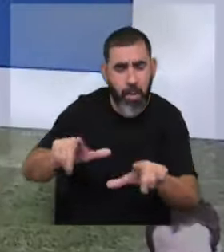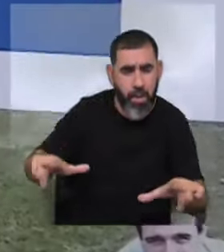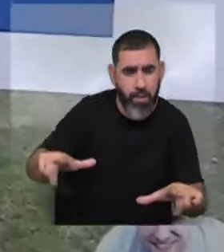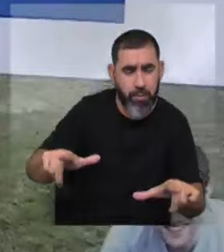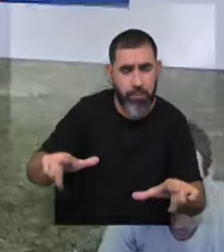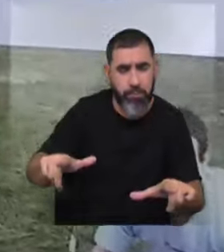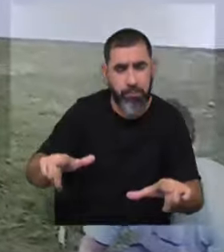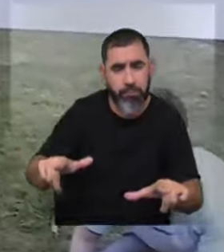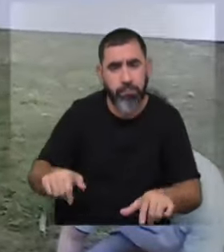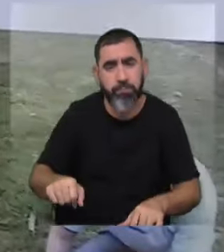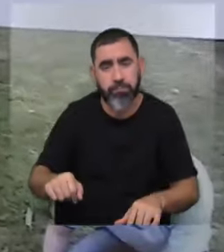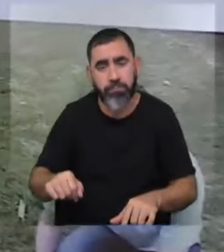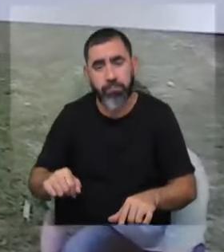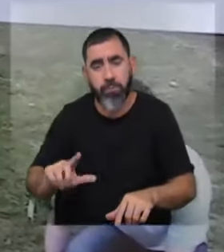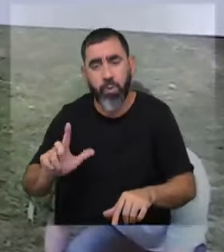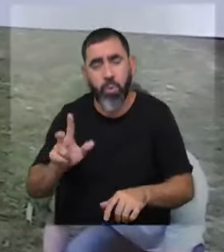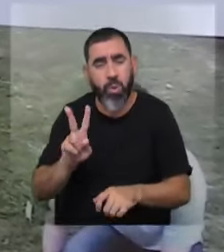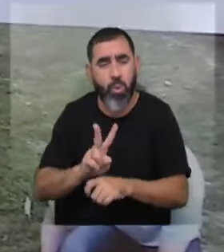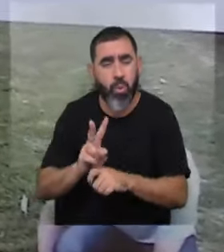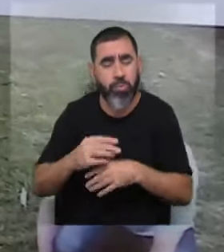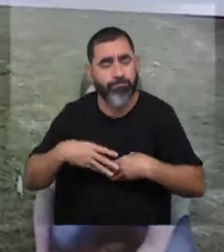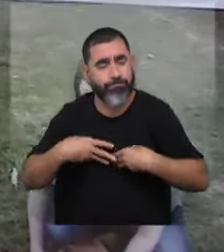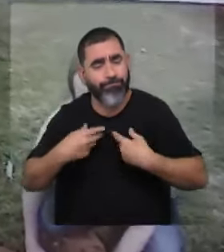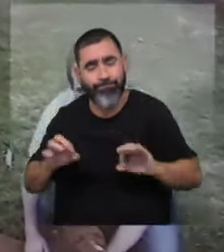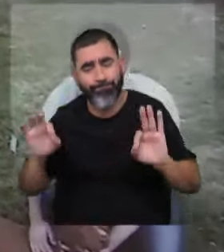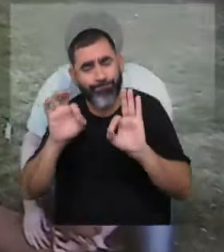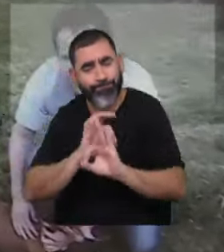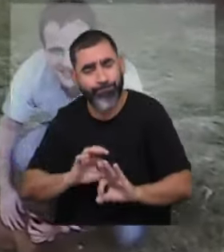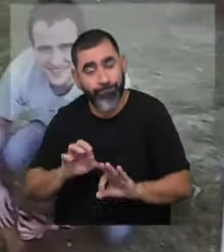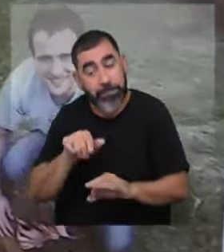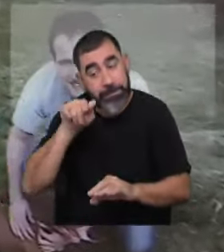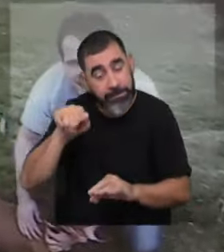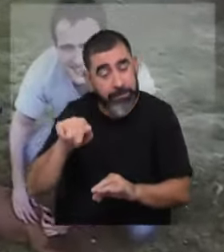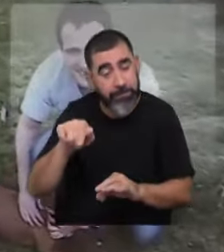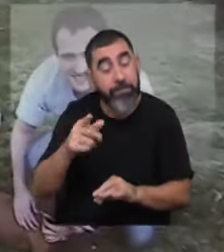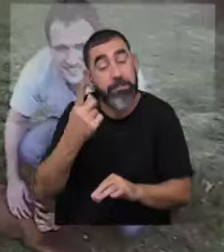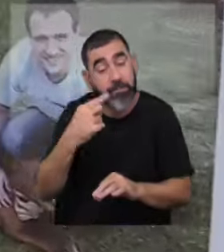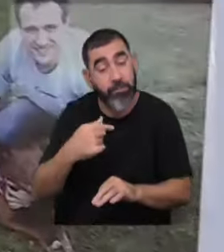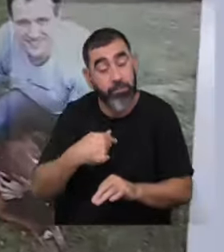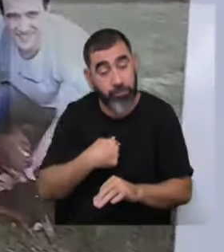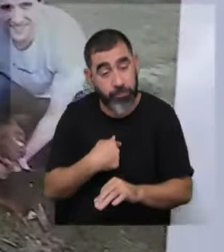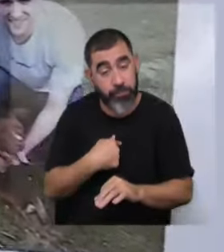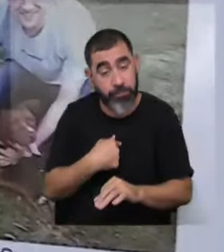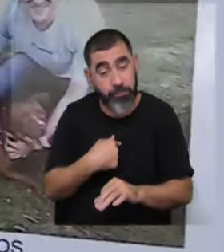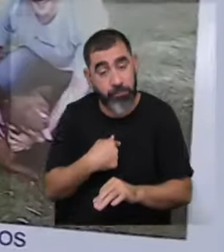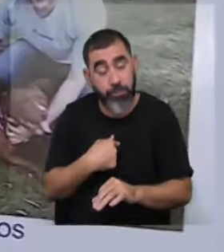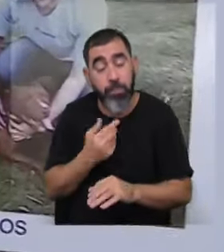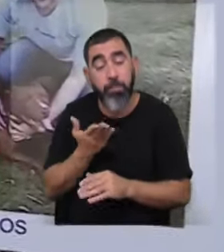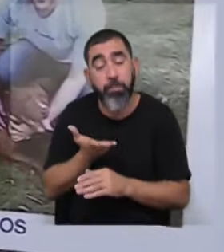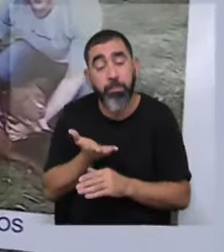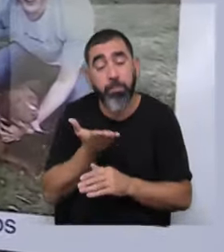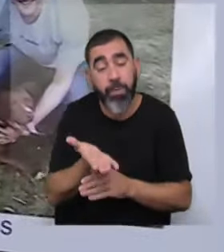que tiene descontroles emocionales. Para él, entonces yo lo que estoy